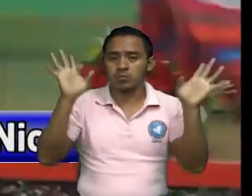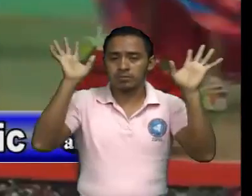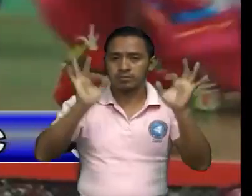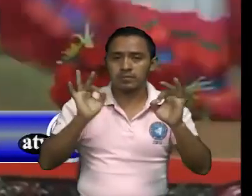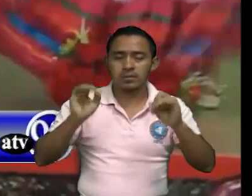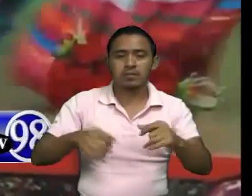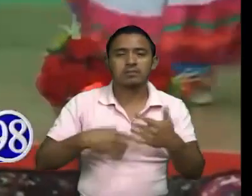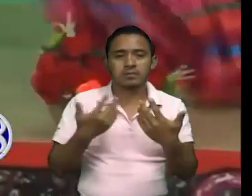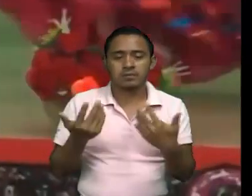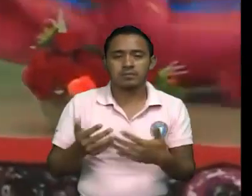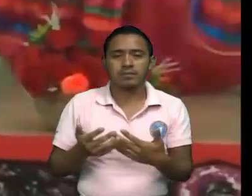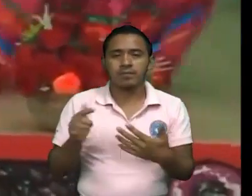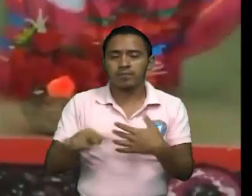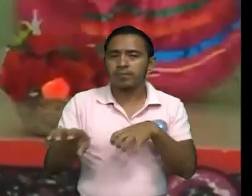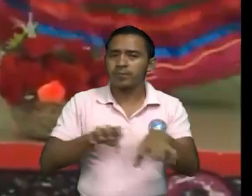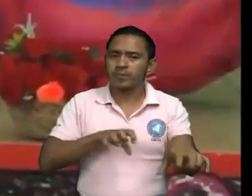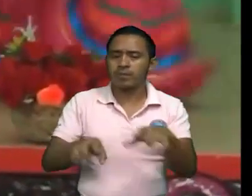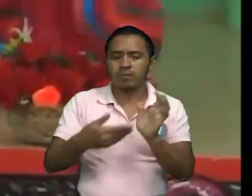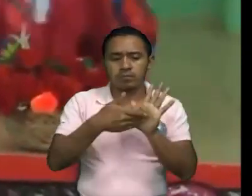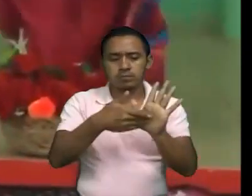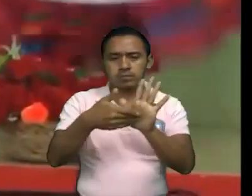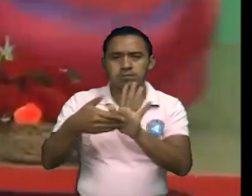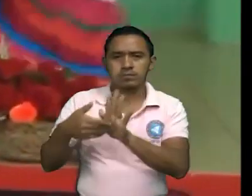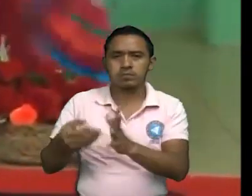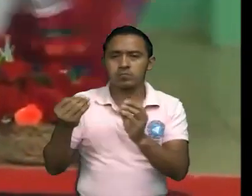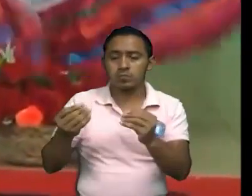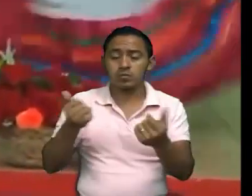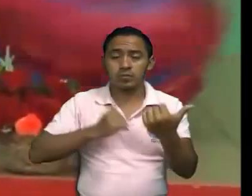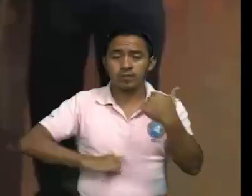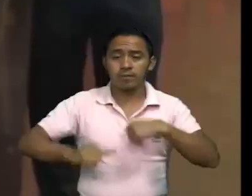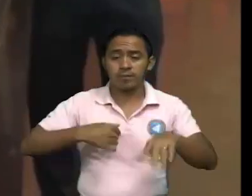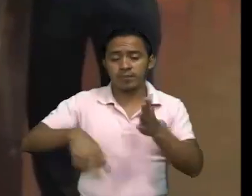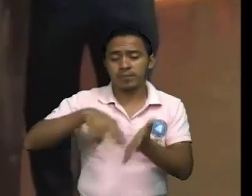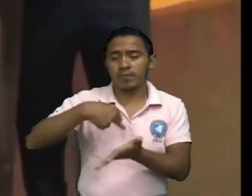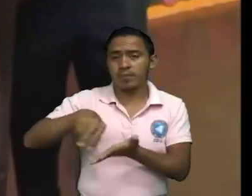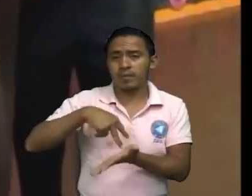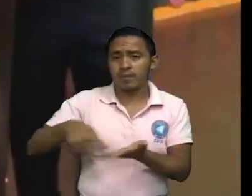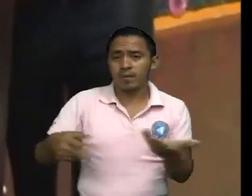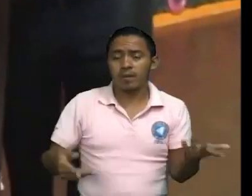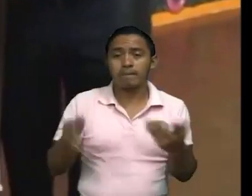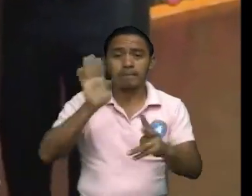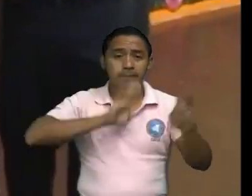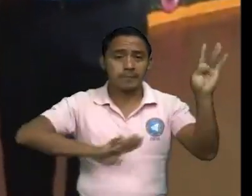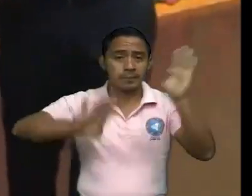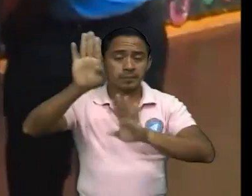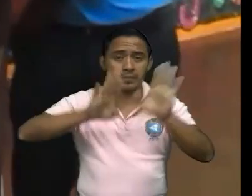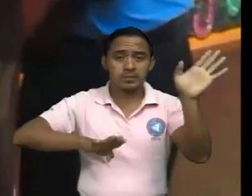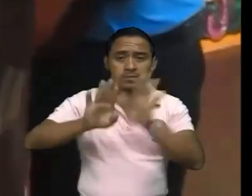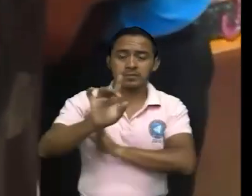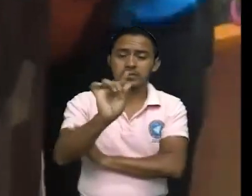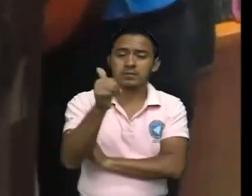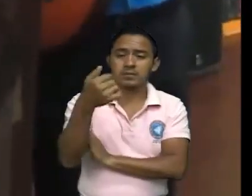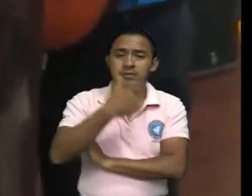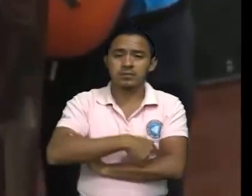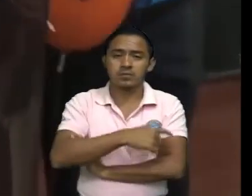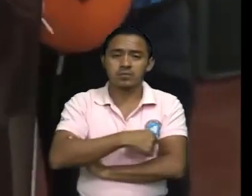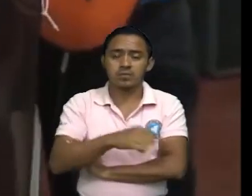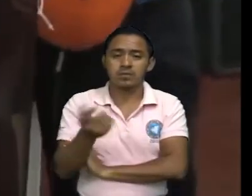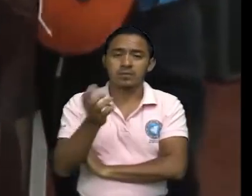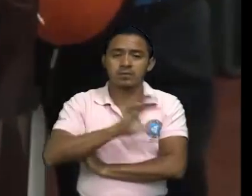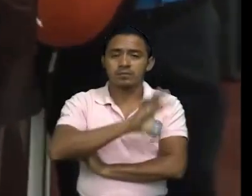energía. En este evento demostraron un derroche de bailes nicaragüenses, en donde participaron 16 colegios de todo el